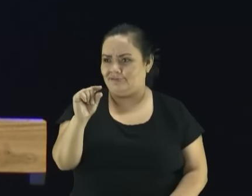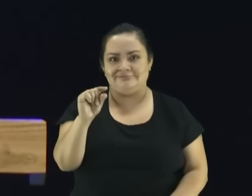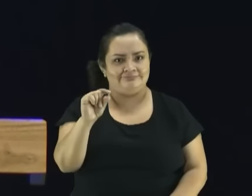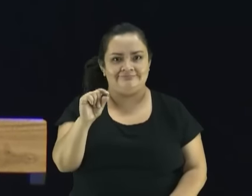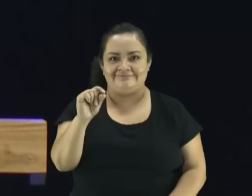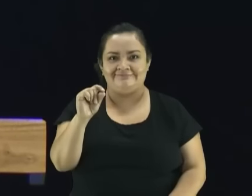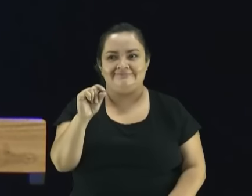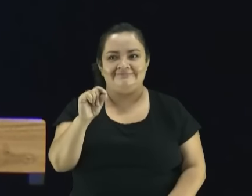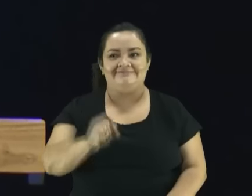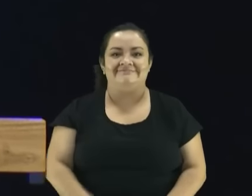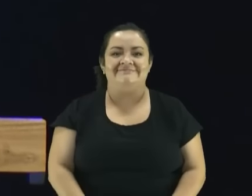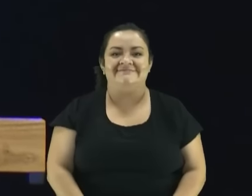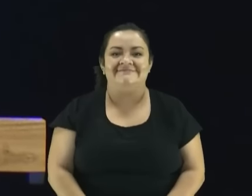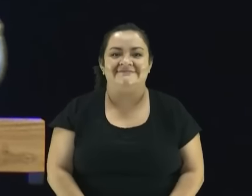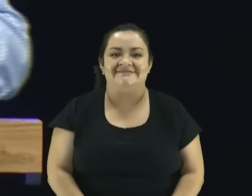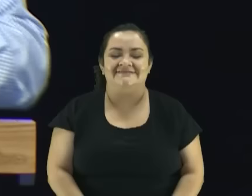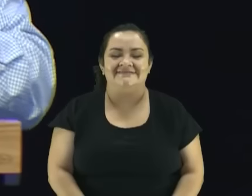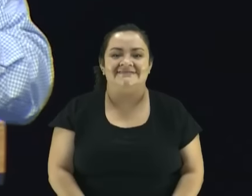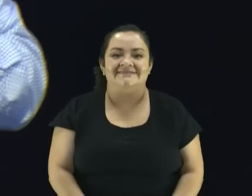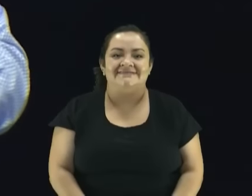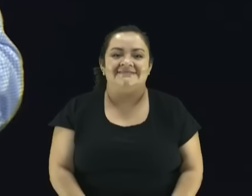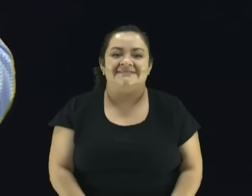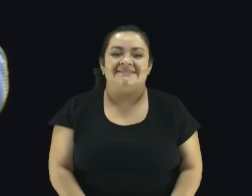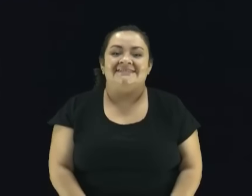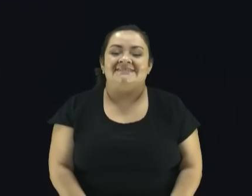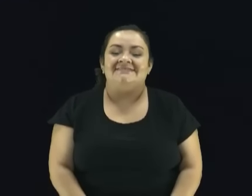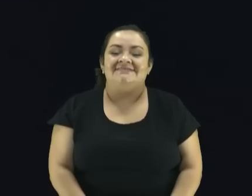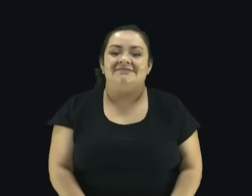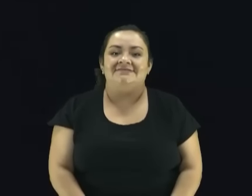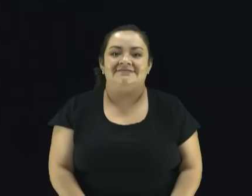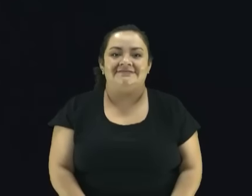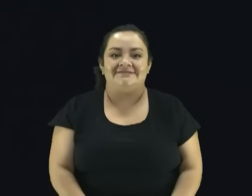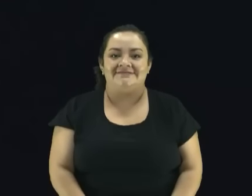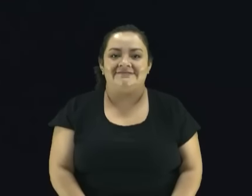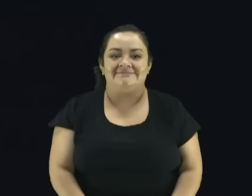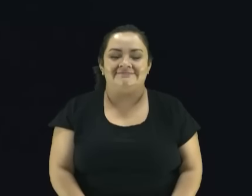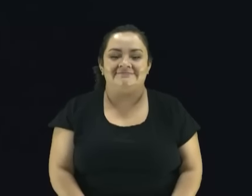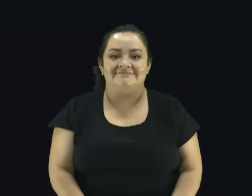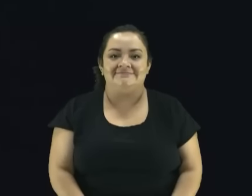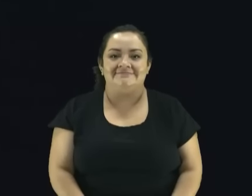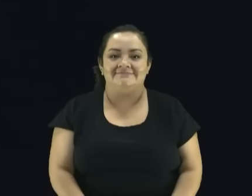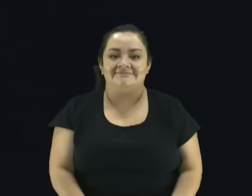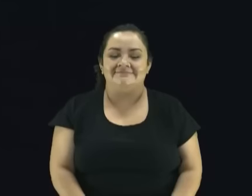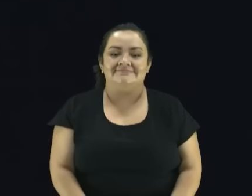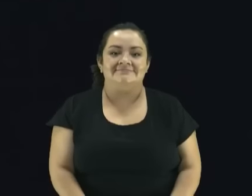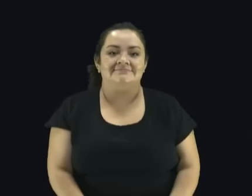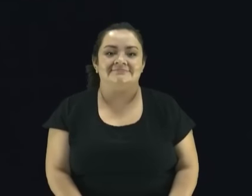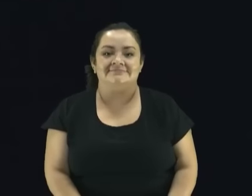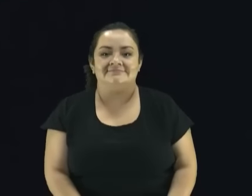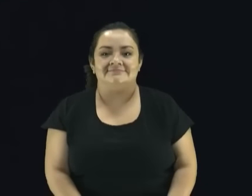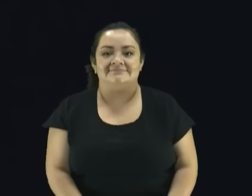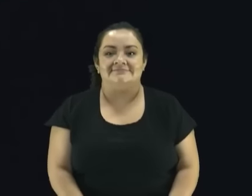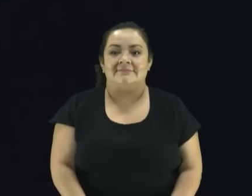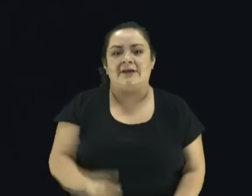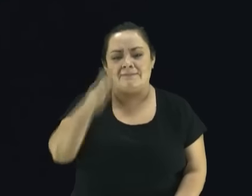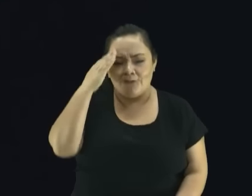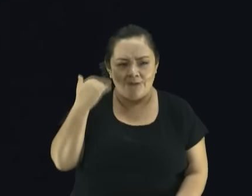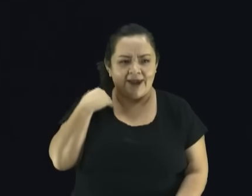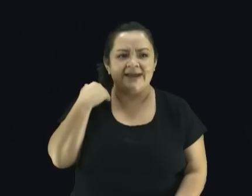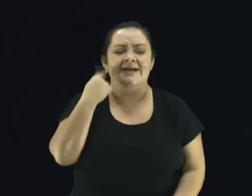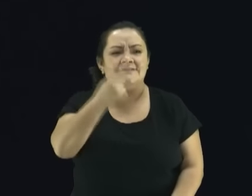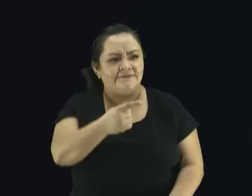favor no vayan a parecer con glitter también aquí mira la mujer que está bien